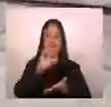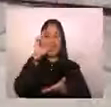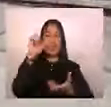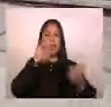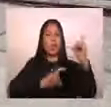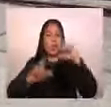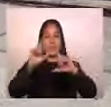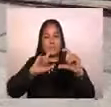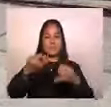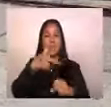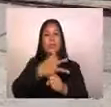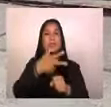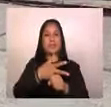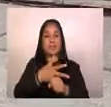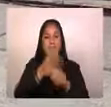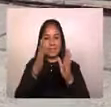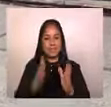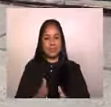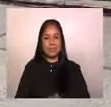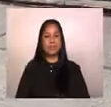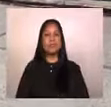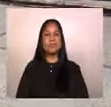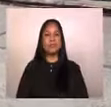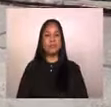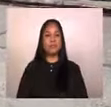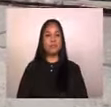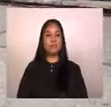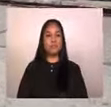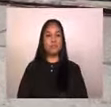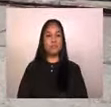Colegio Comercial Guatemalteco!